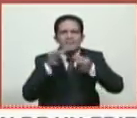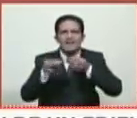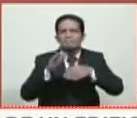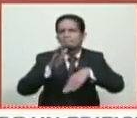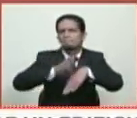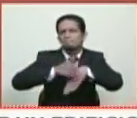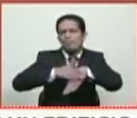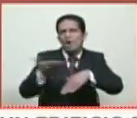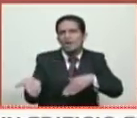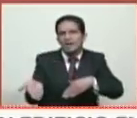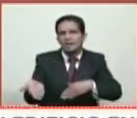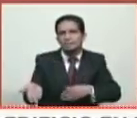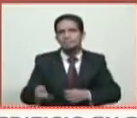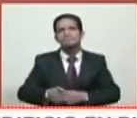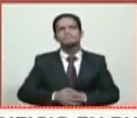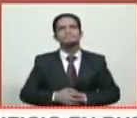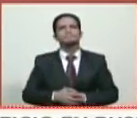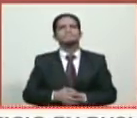razón.